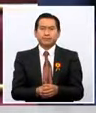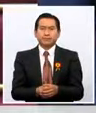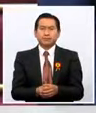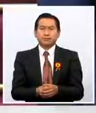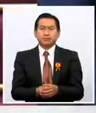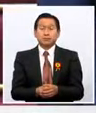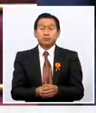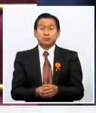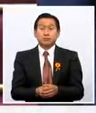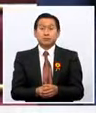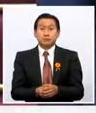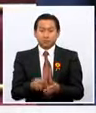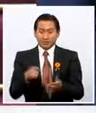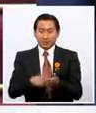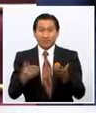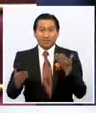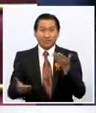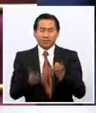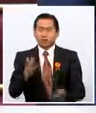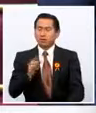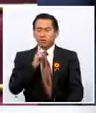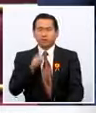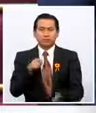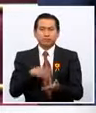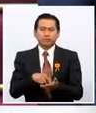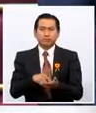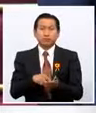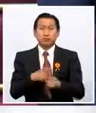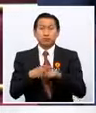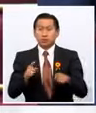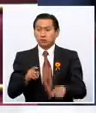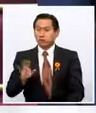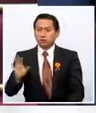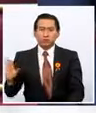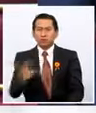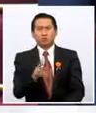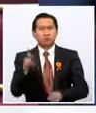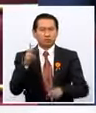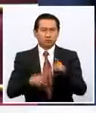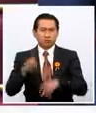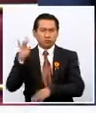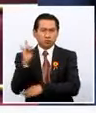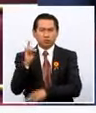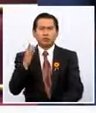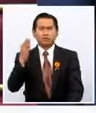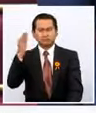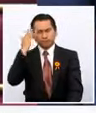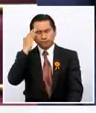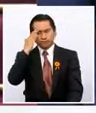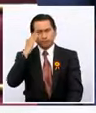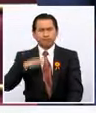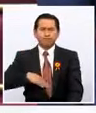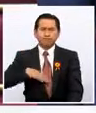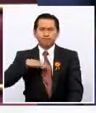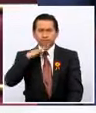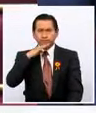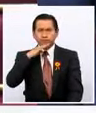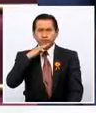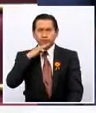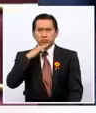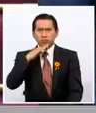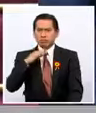no son misiones fáciles pero los bolivianos ya sabemos cómo abrirnos paso